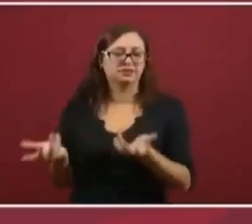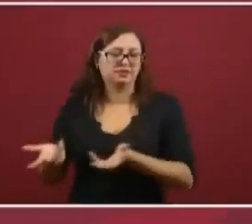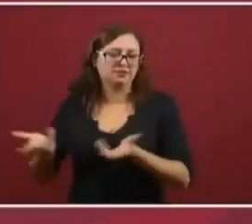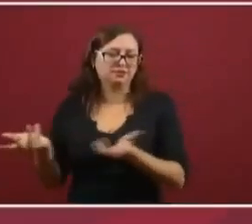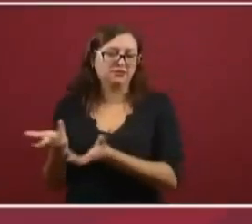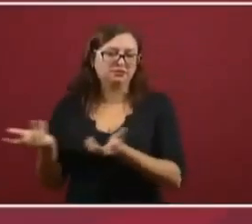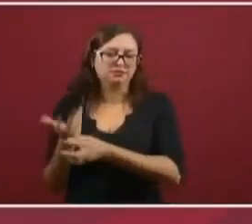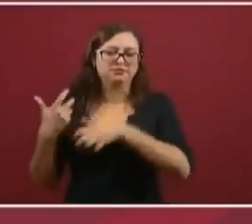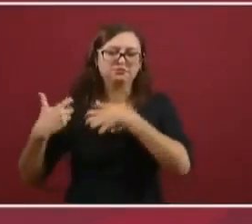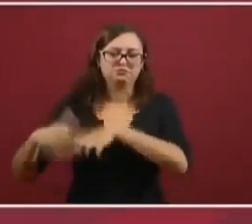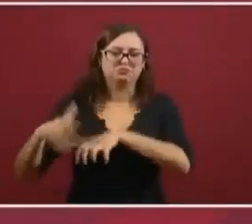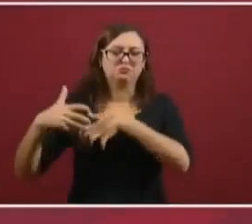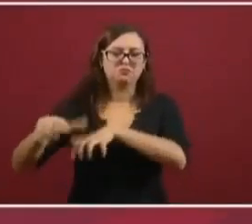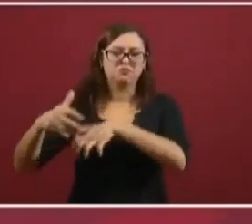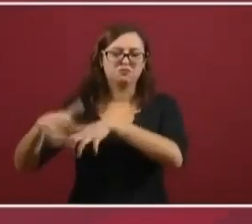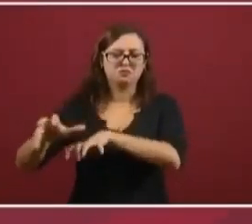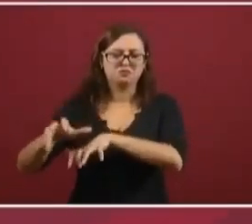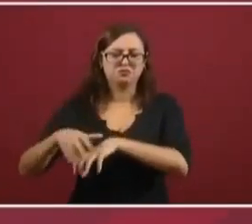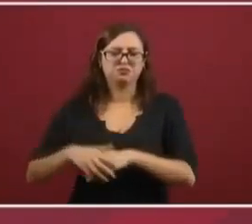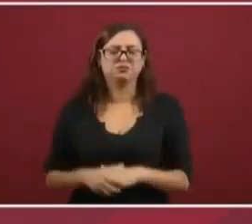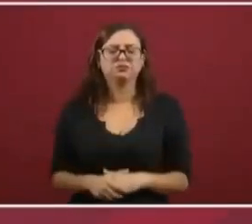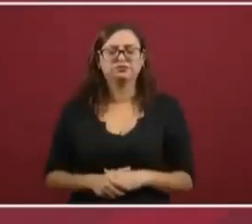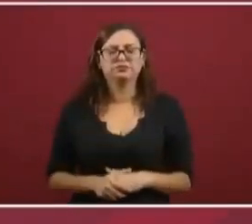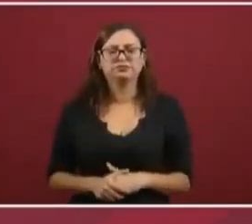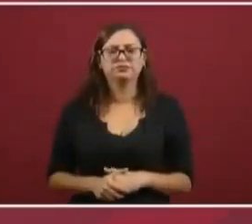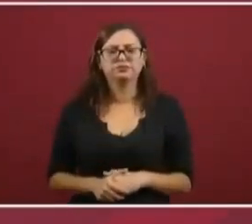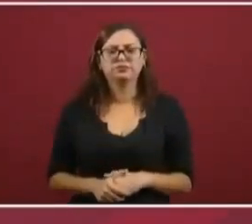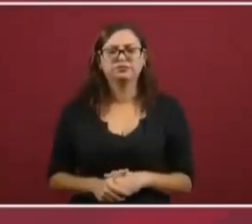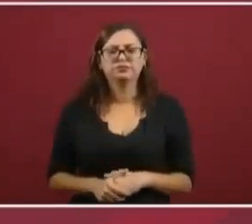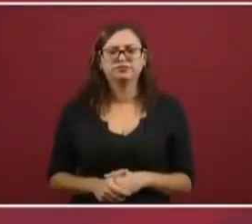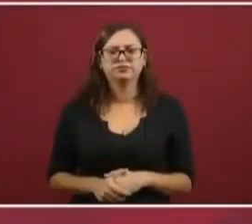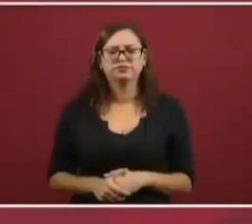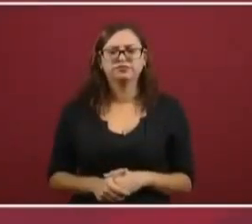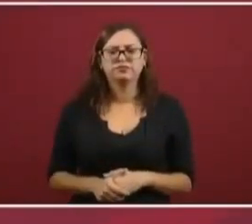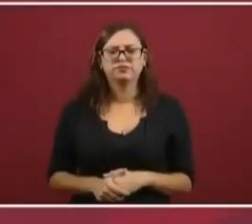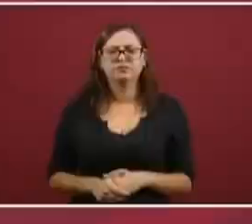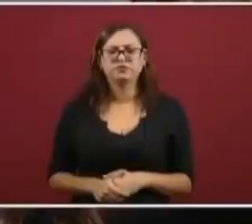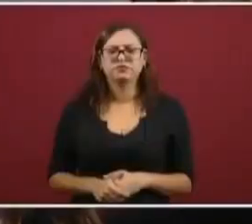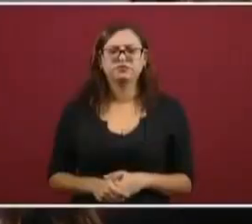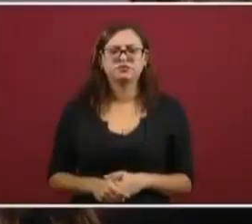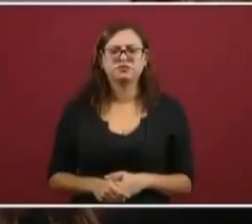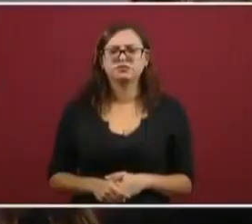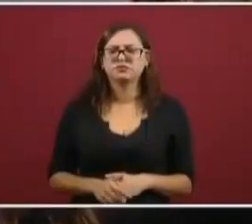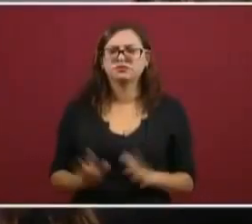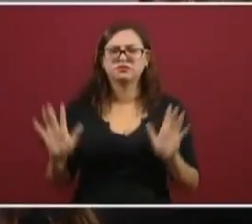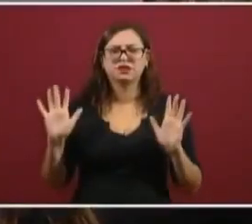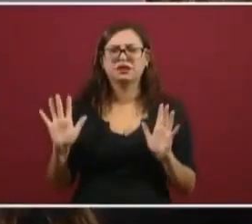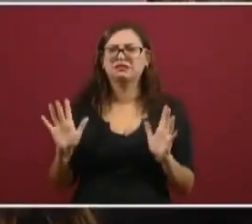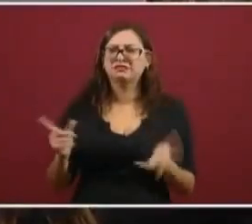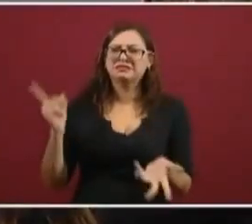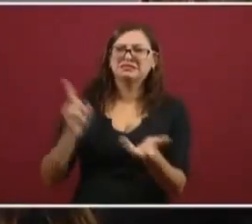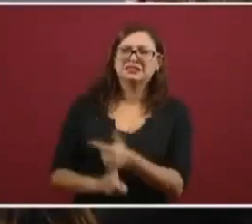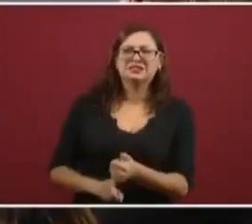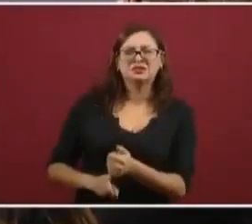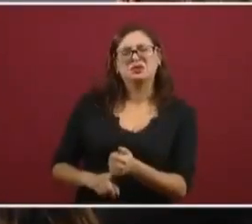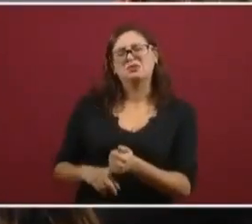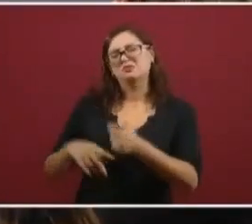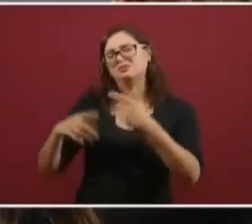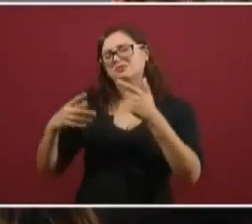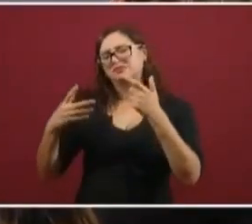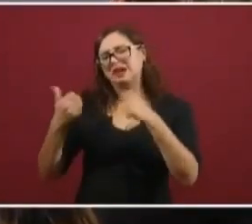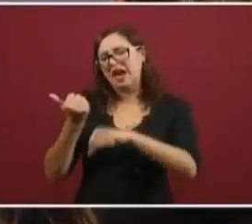este en general no hay mucho personal administrativo